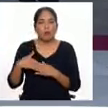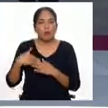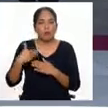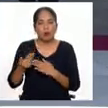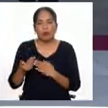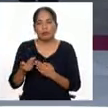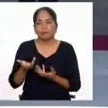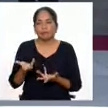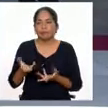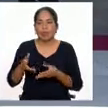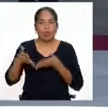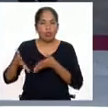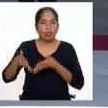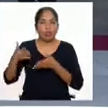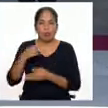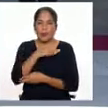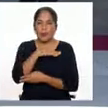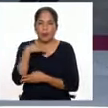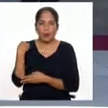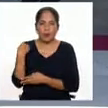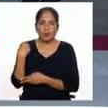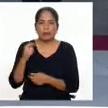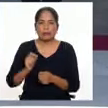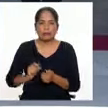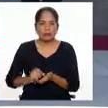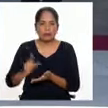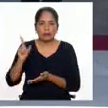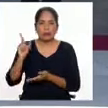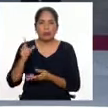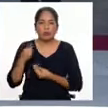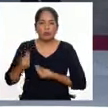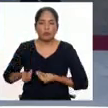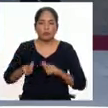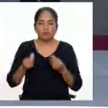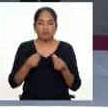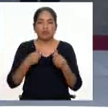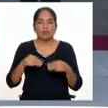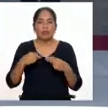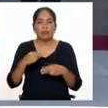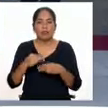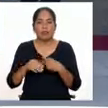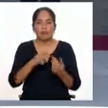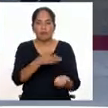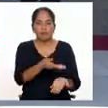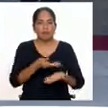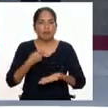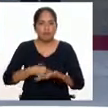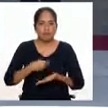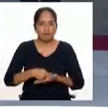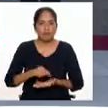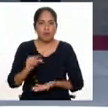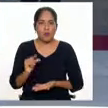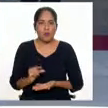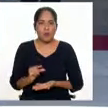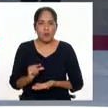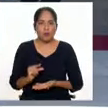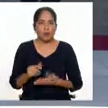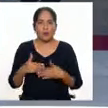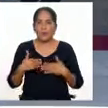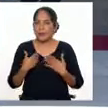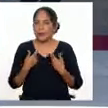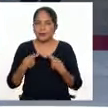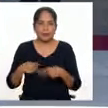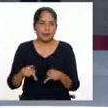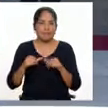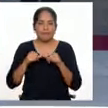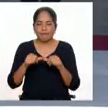podrir sus productos en su chacra porque les sale más caro sacar al mercado para que un rematista les dé una propina. Eso no se puede permitir, no se